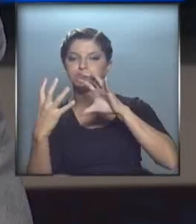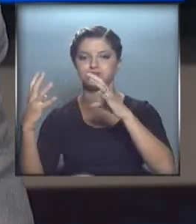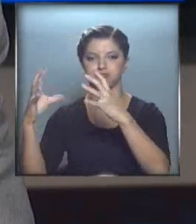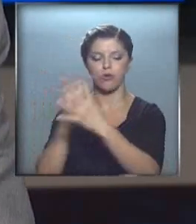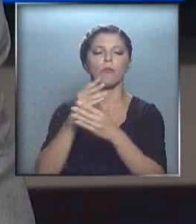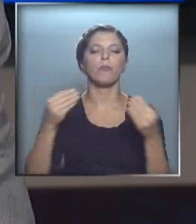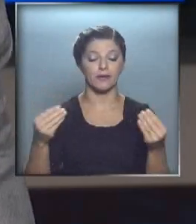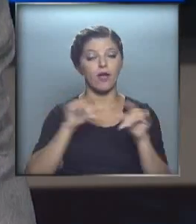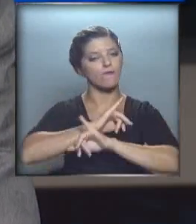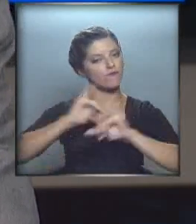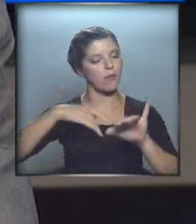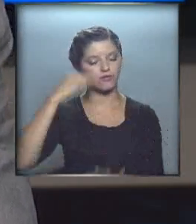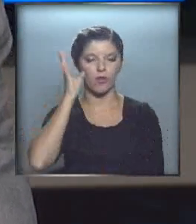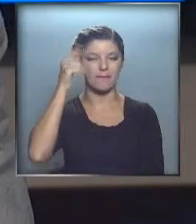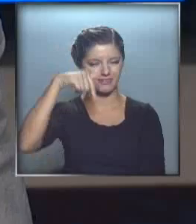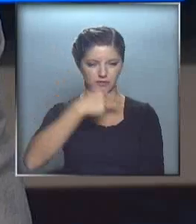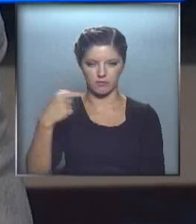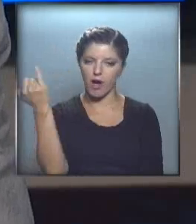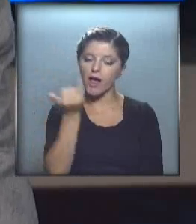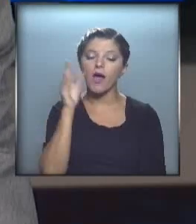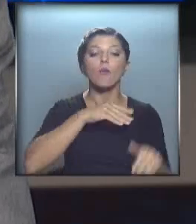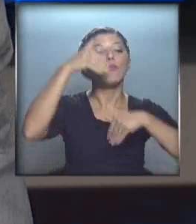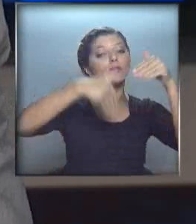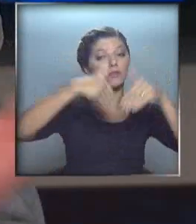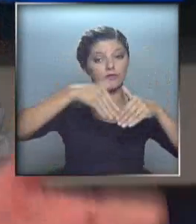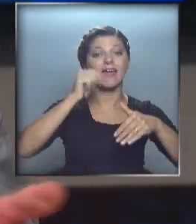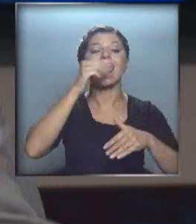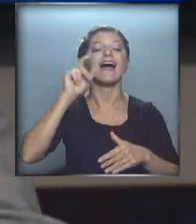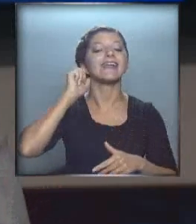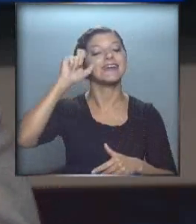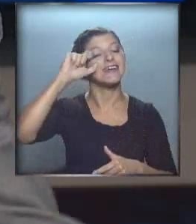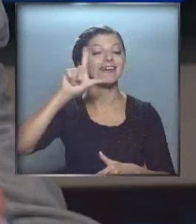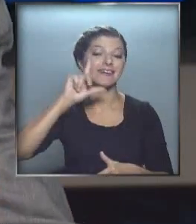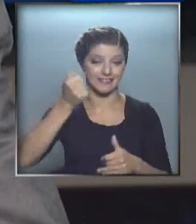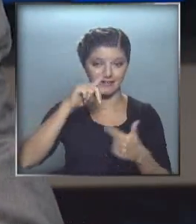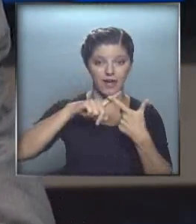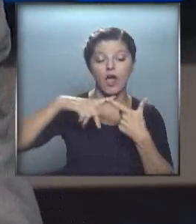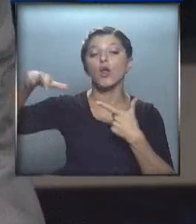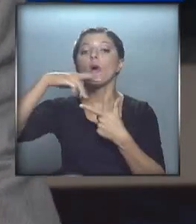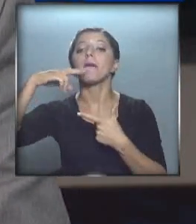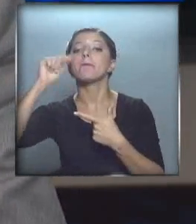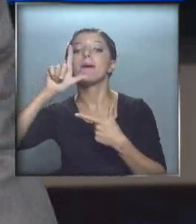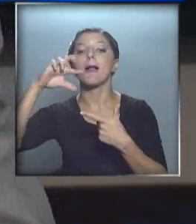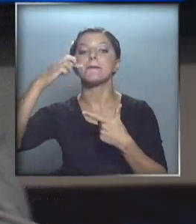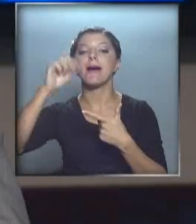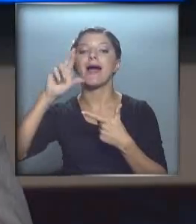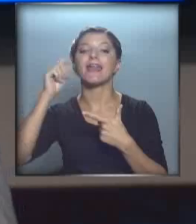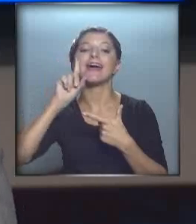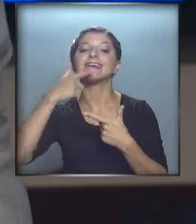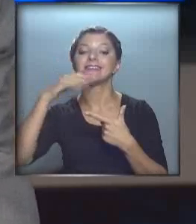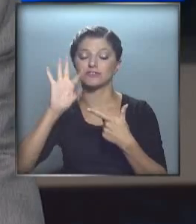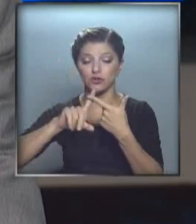Muchas noticias efectivamente esta semana, elecciones en Argelia, Valparaíso, que está tratando de ver cómo se recompone